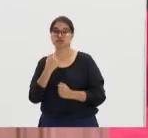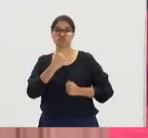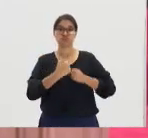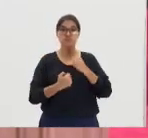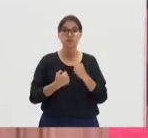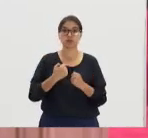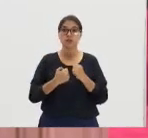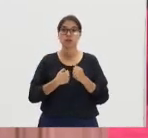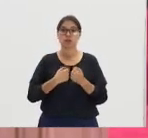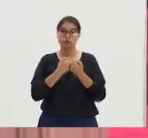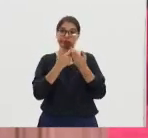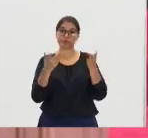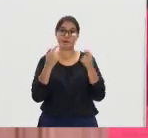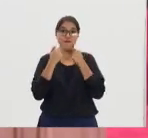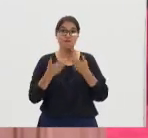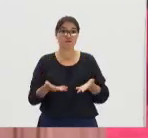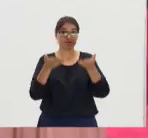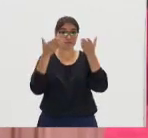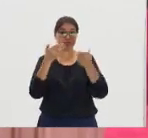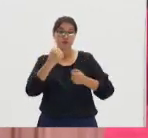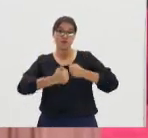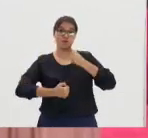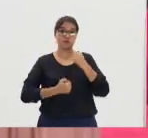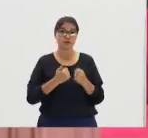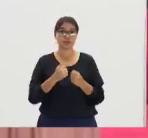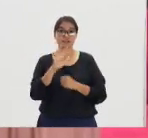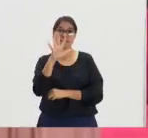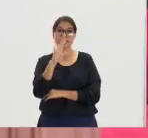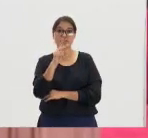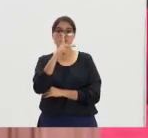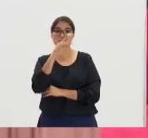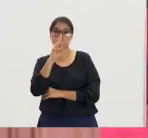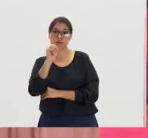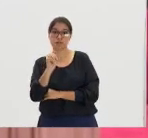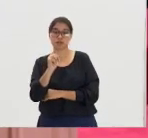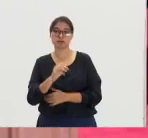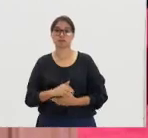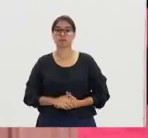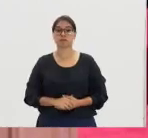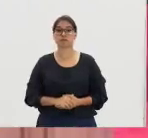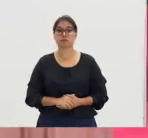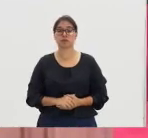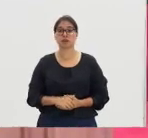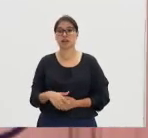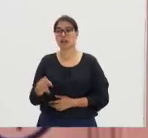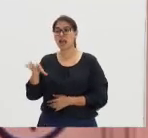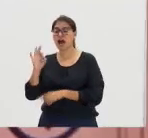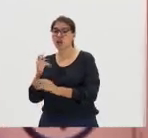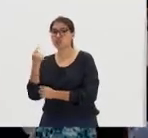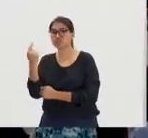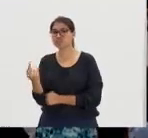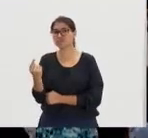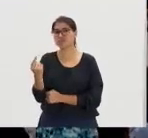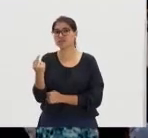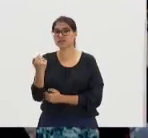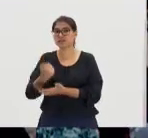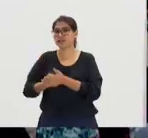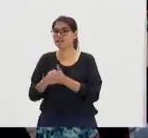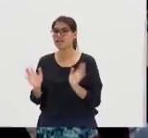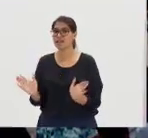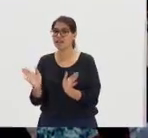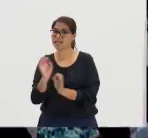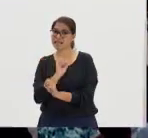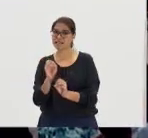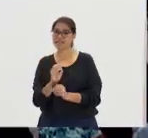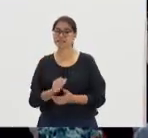el ultramaratonista se avienta 50 kilómetros. El maratonista serán 12, 21, no sé cómo es la cosa, 42, perdón. Pero